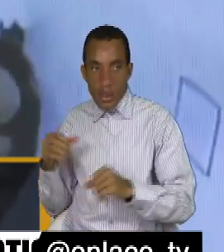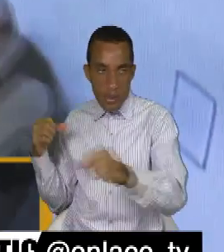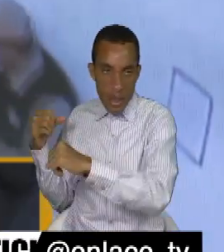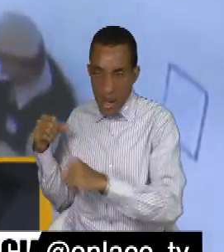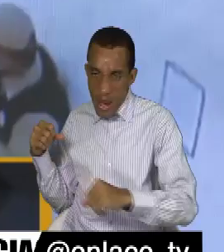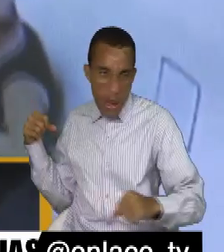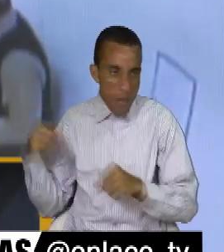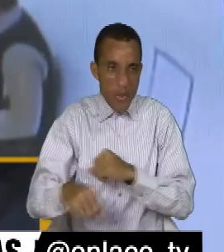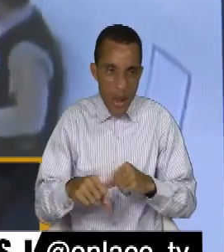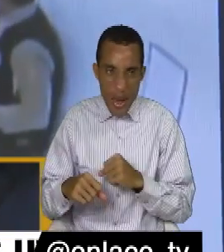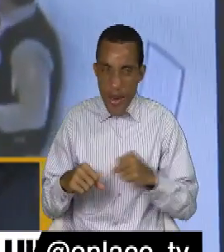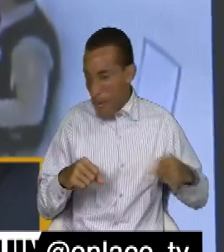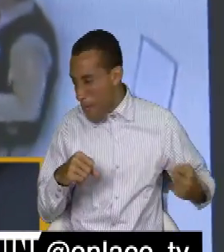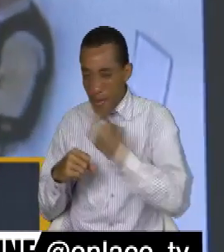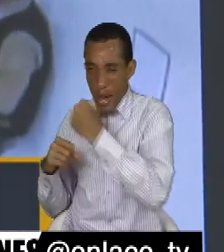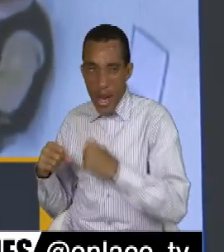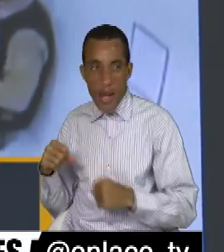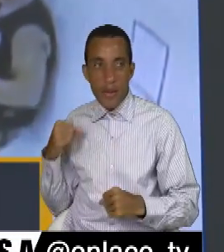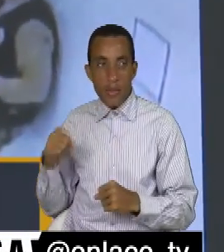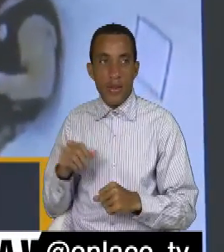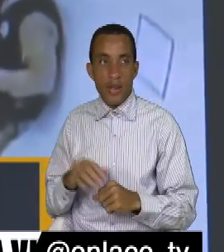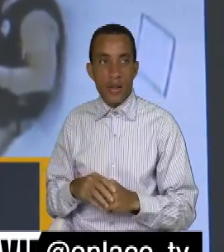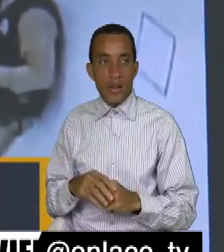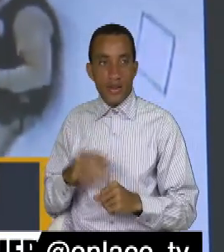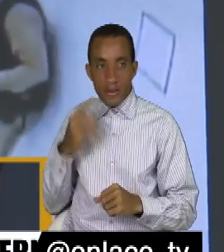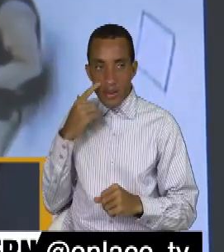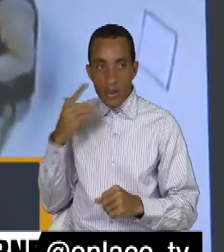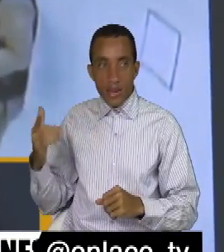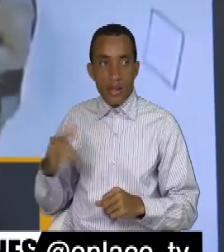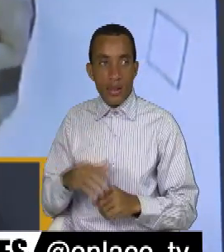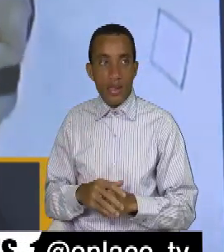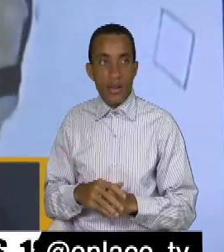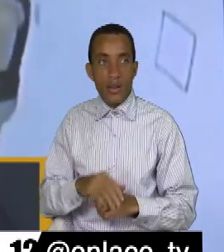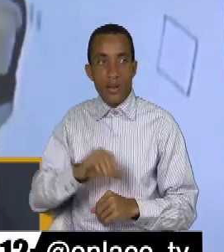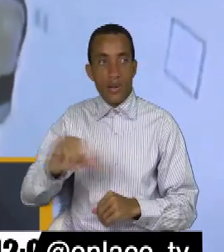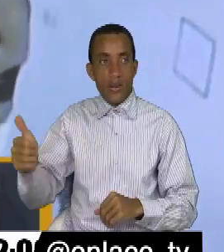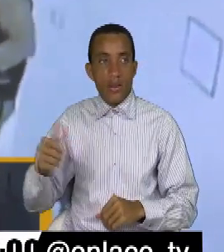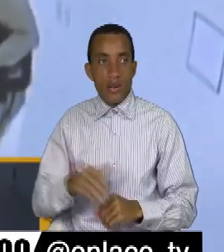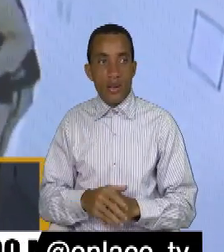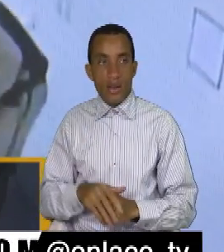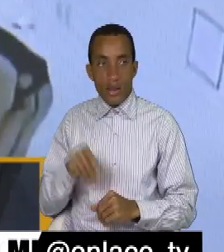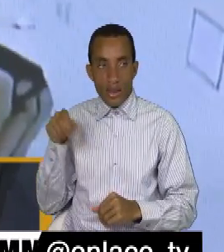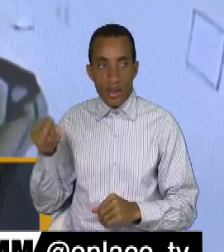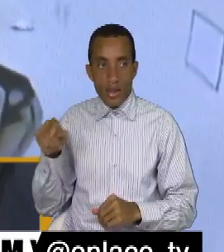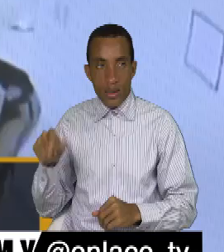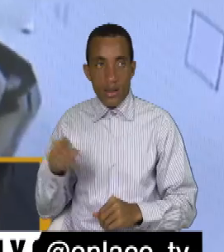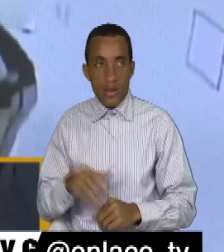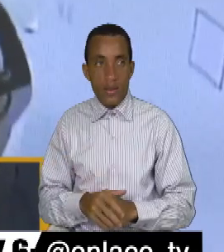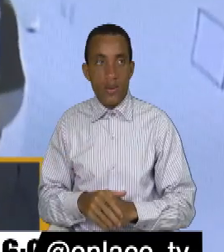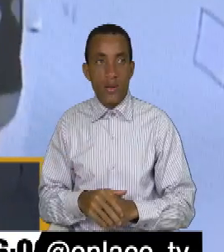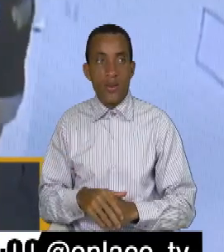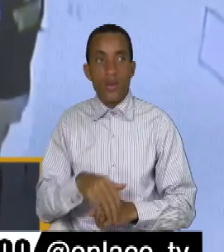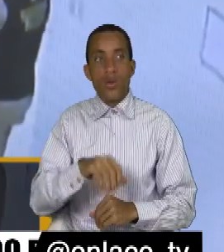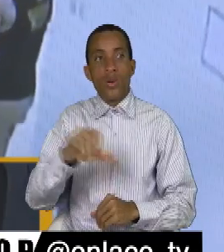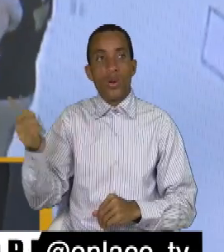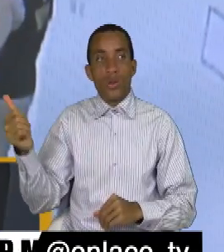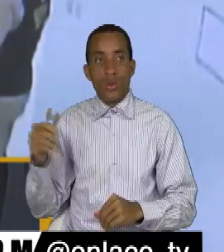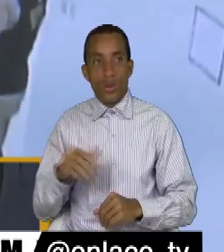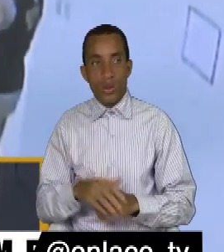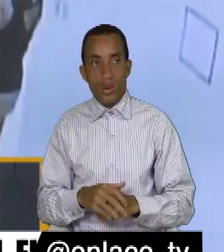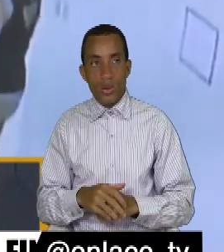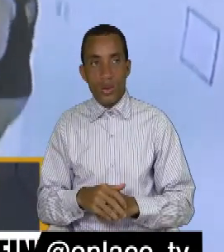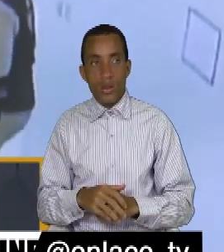y de los pacientes que se encontraban en el servicio de urgencias del Hospital Regional del Magdalena Medio. Otro paciente que se encontraba